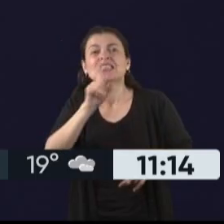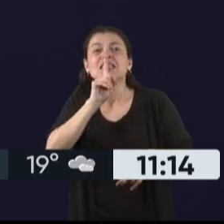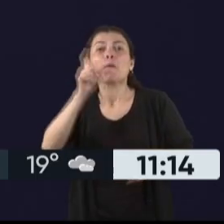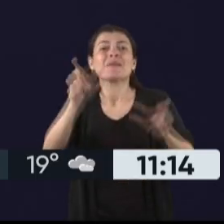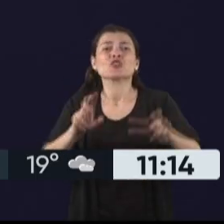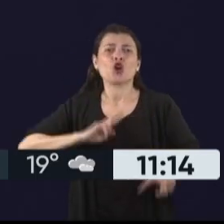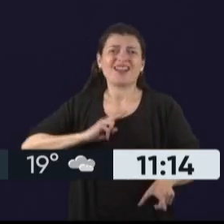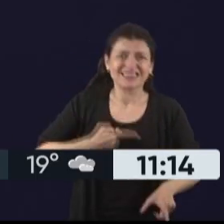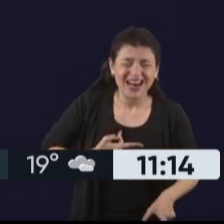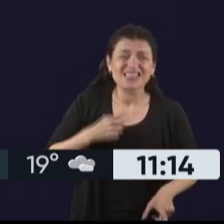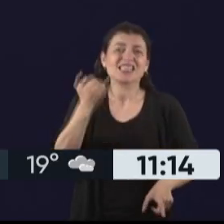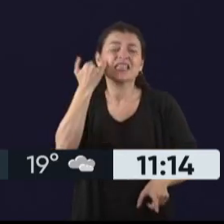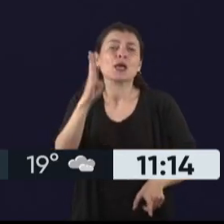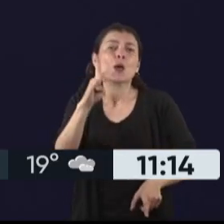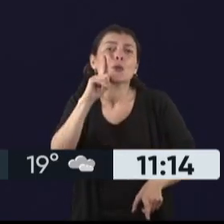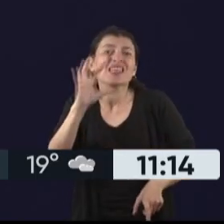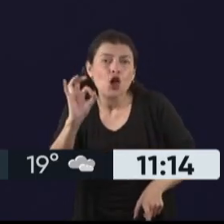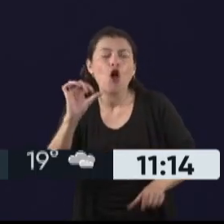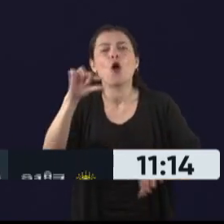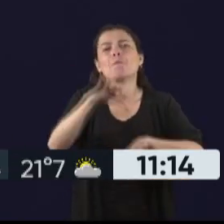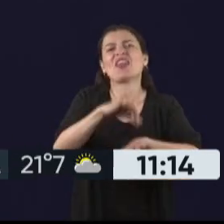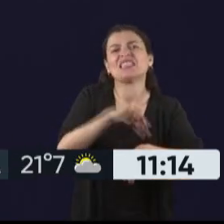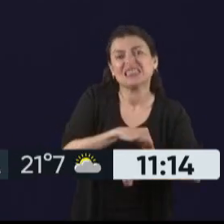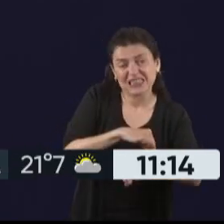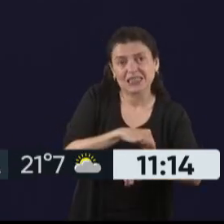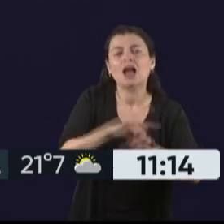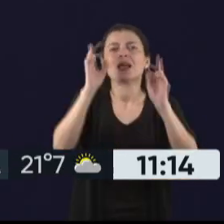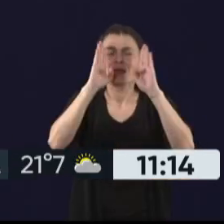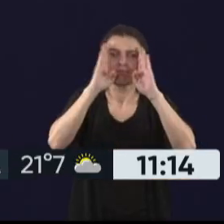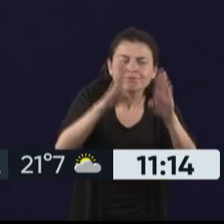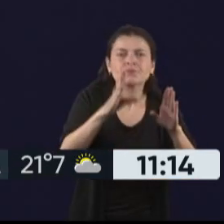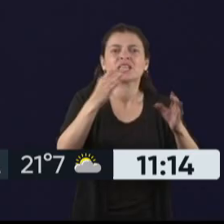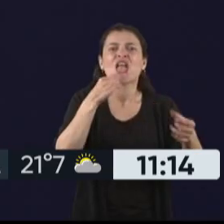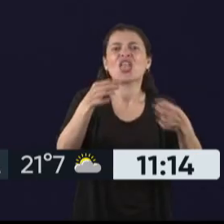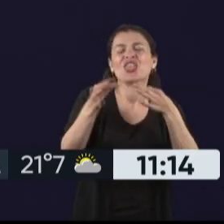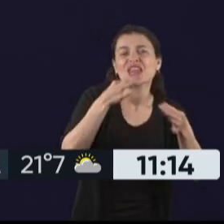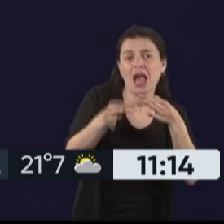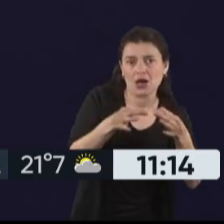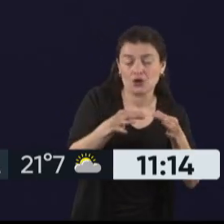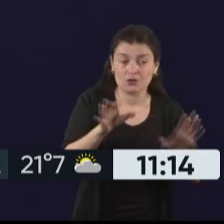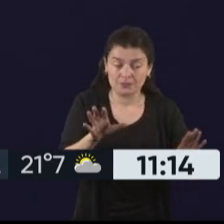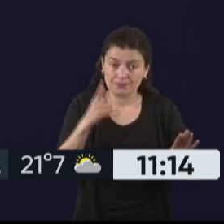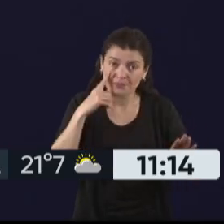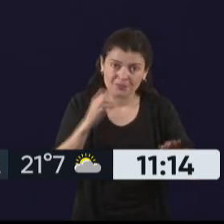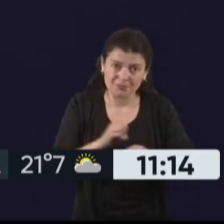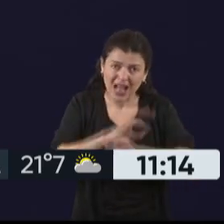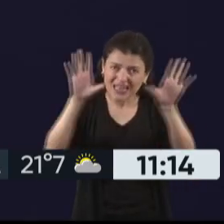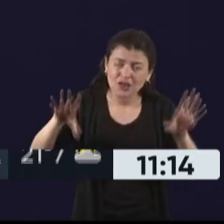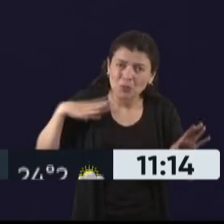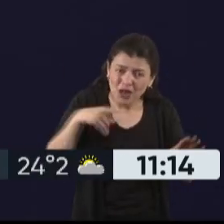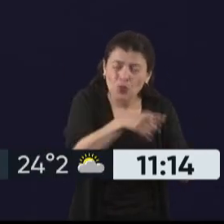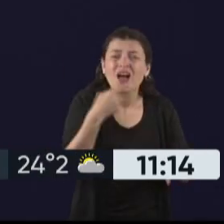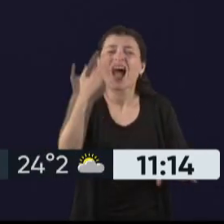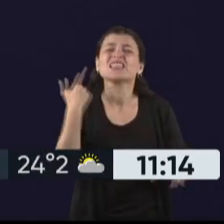biomedicina, perspectivas en diálogo. Repito, se supone que este organismo se relaciona con la ciencia y con la